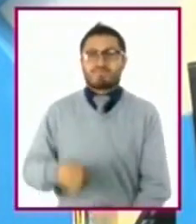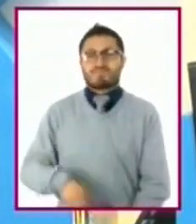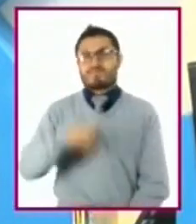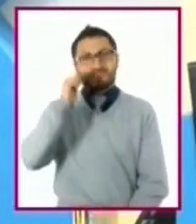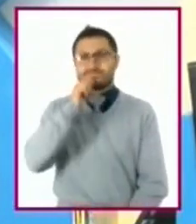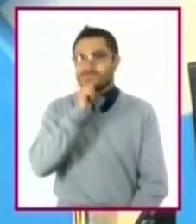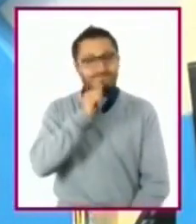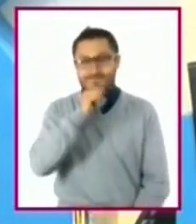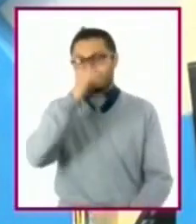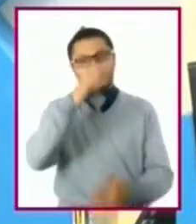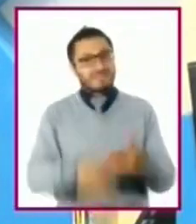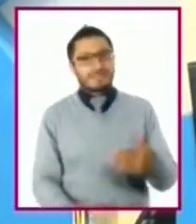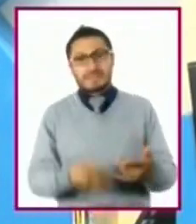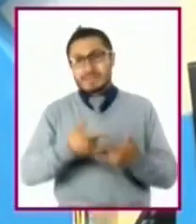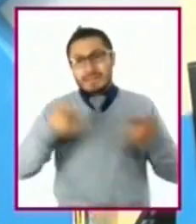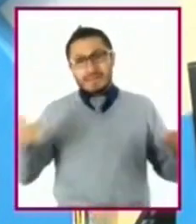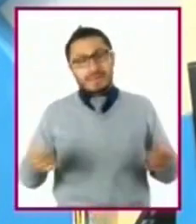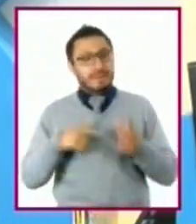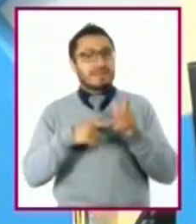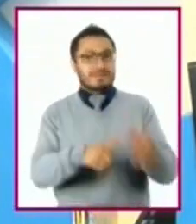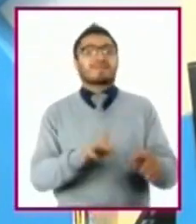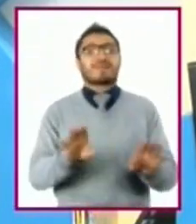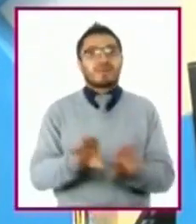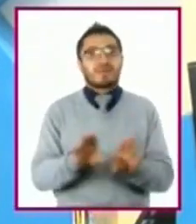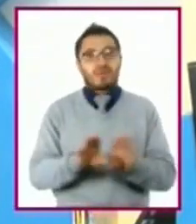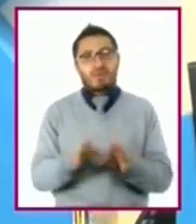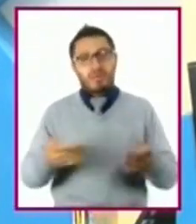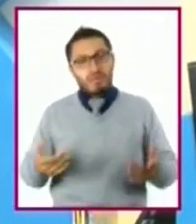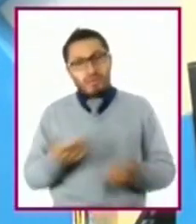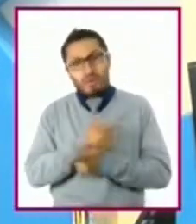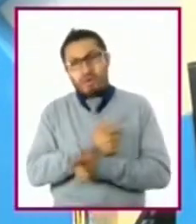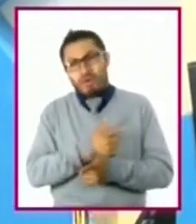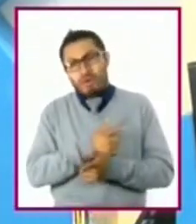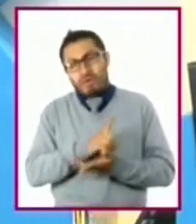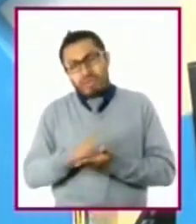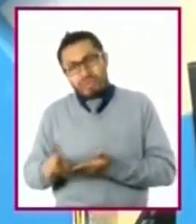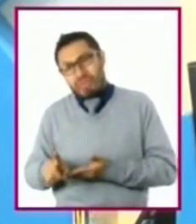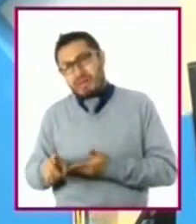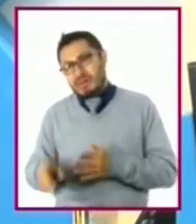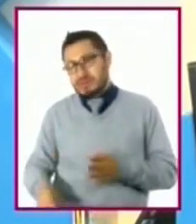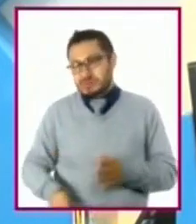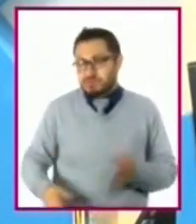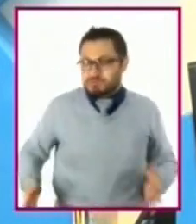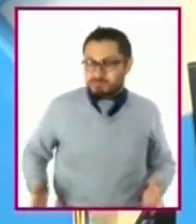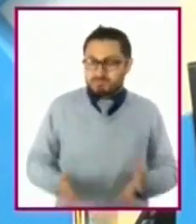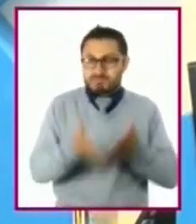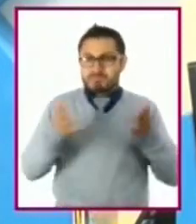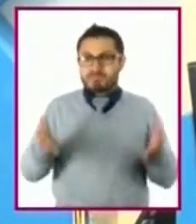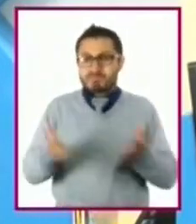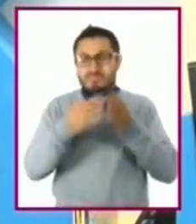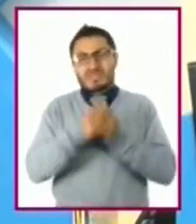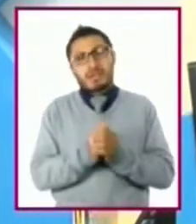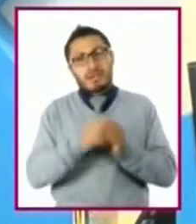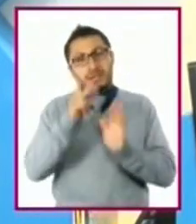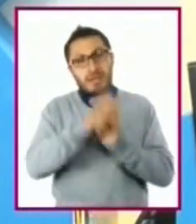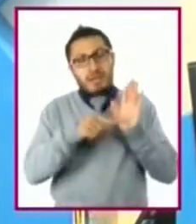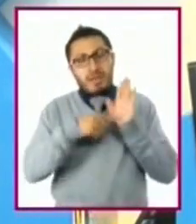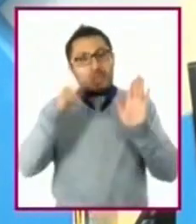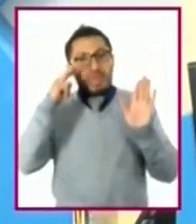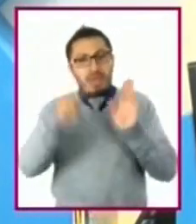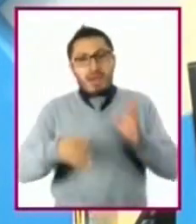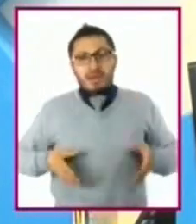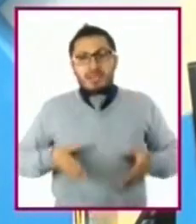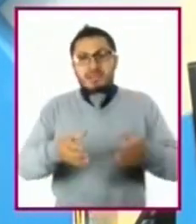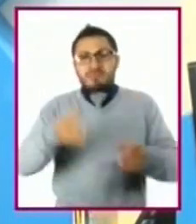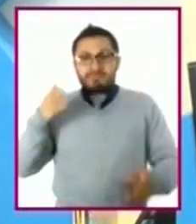terminado. Seguimos tratando de ampliar nuestros derechos. Observemos el siguiente video titulado El camino hacia